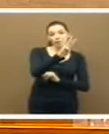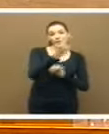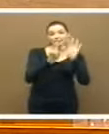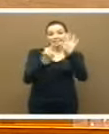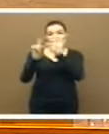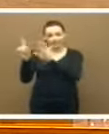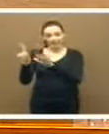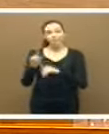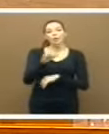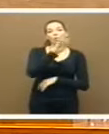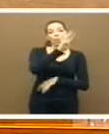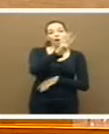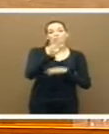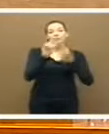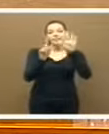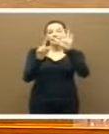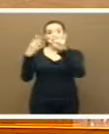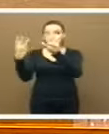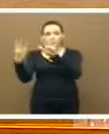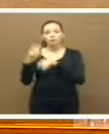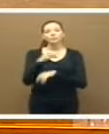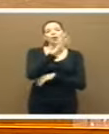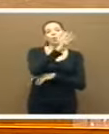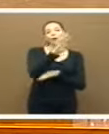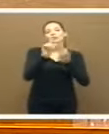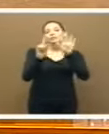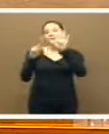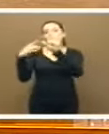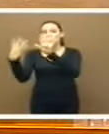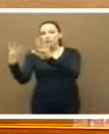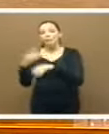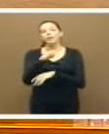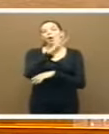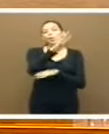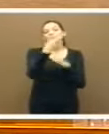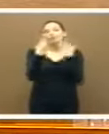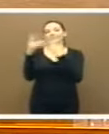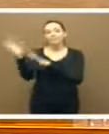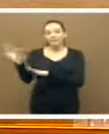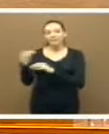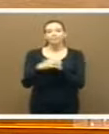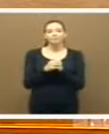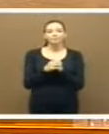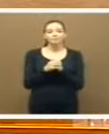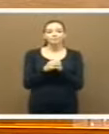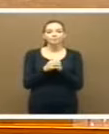466, 468, 469, 470.